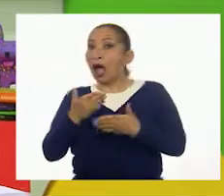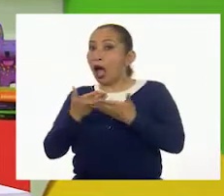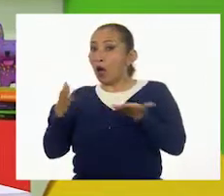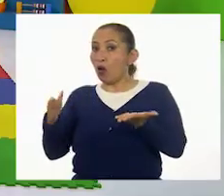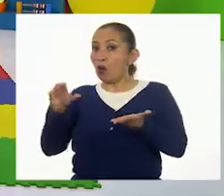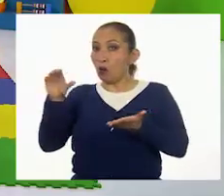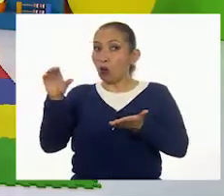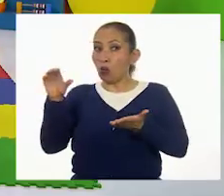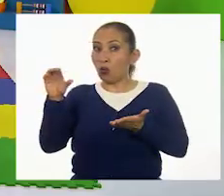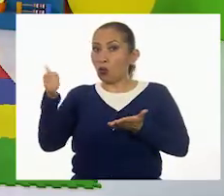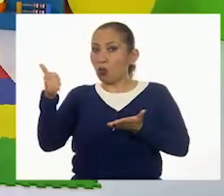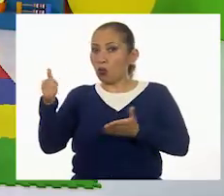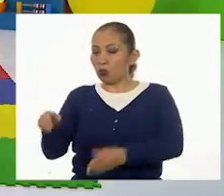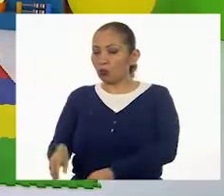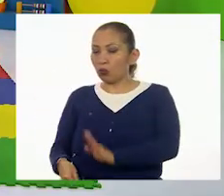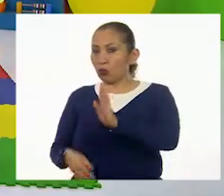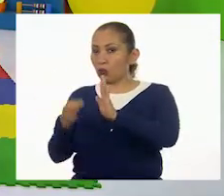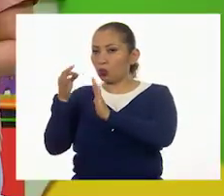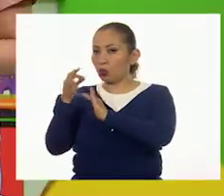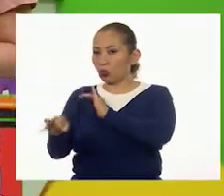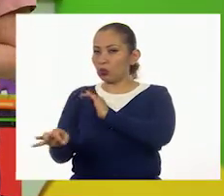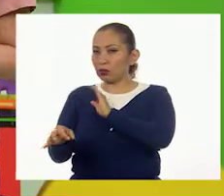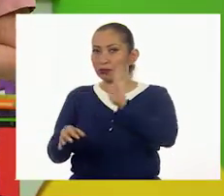con la última.